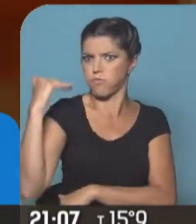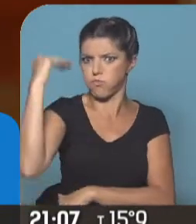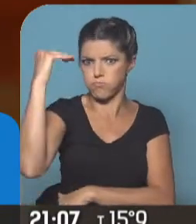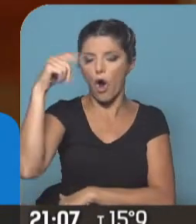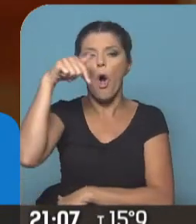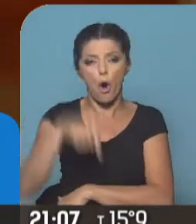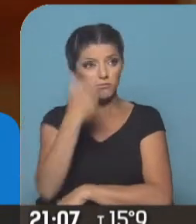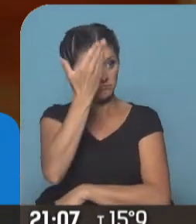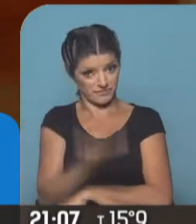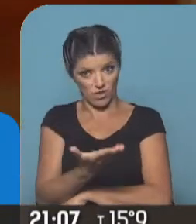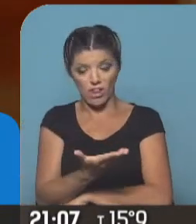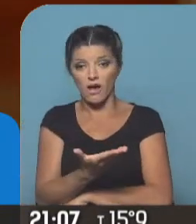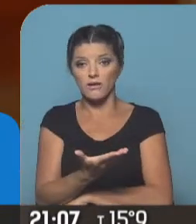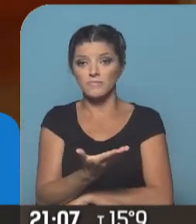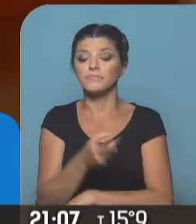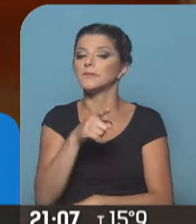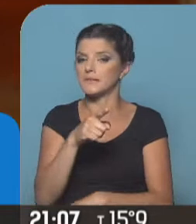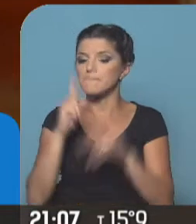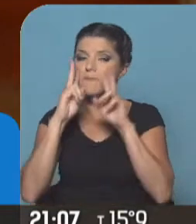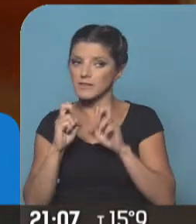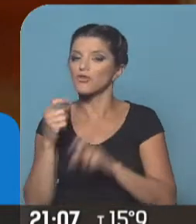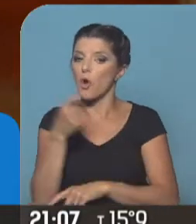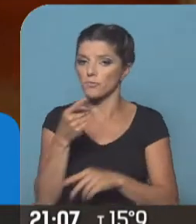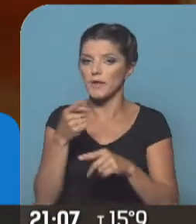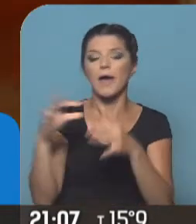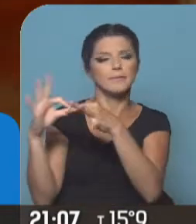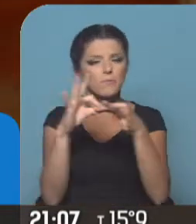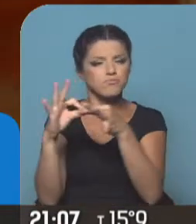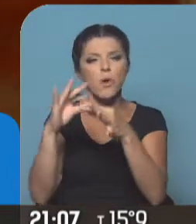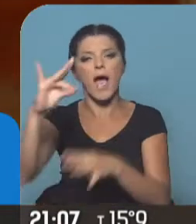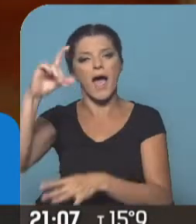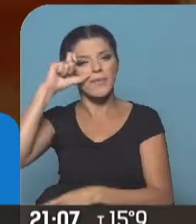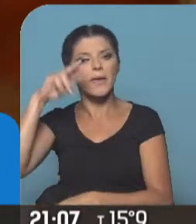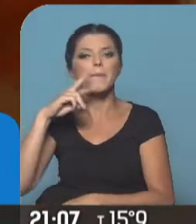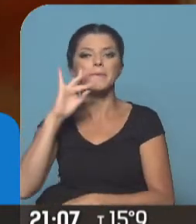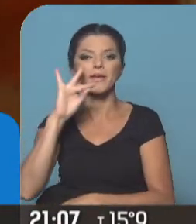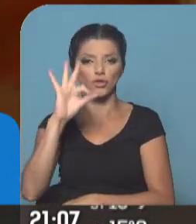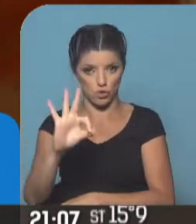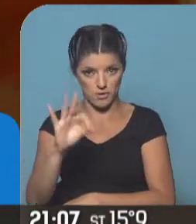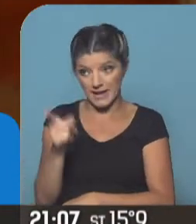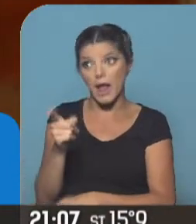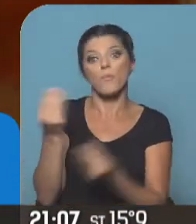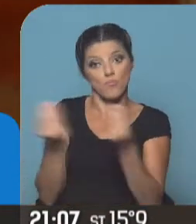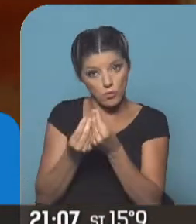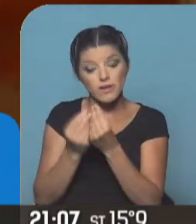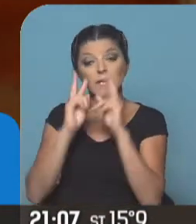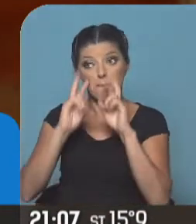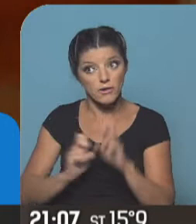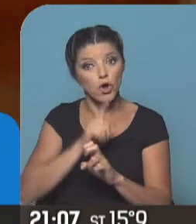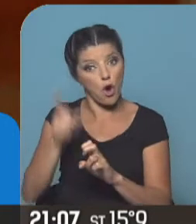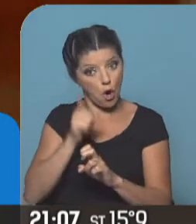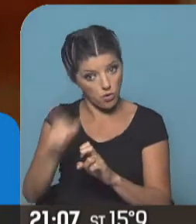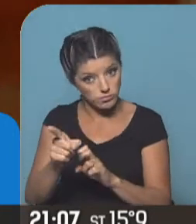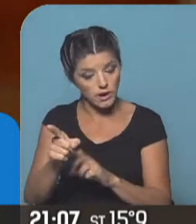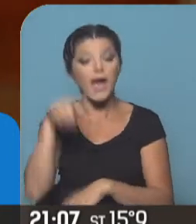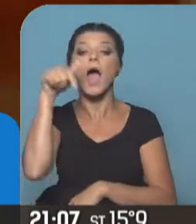hoy tiene una de estas causas, junto con Debido, que acumula una serie de causas y que en este momento están pidiendo la detención